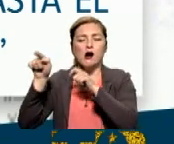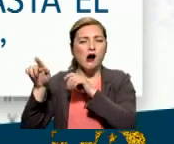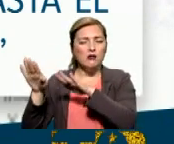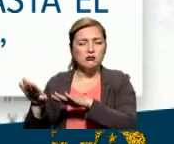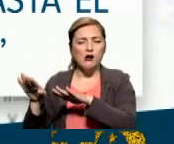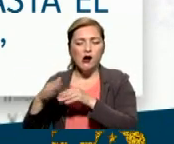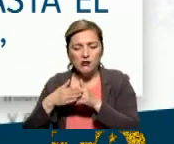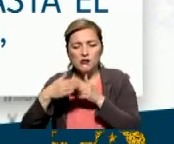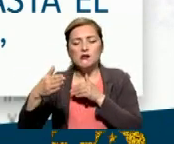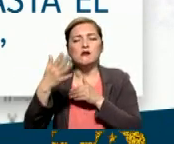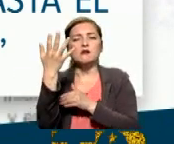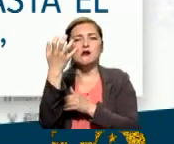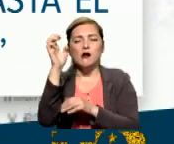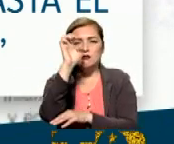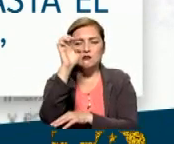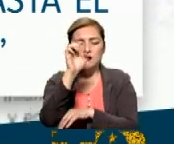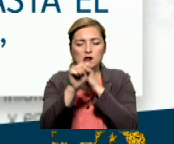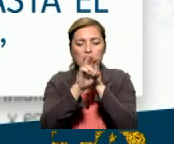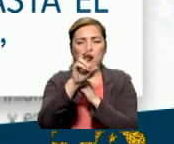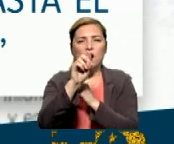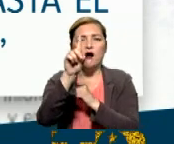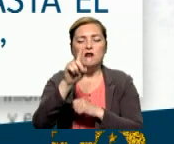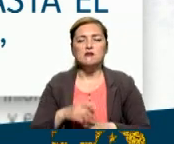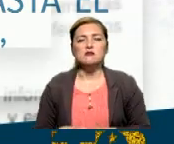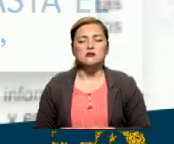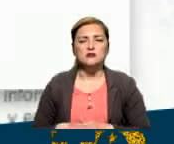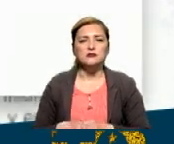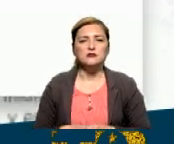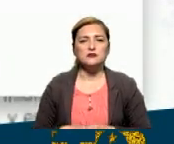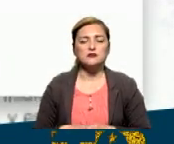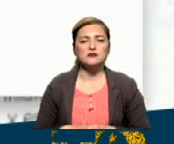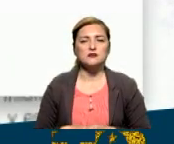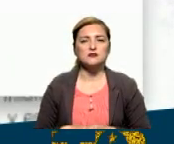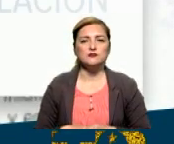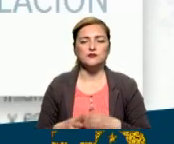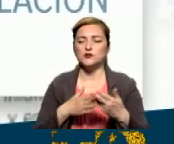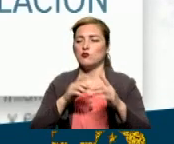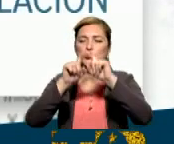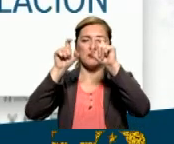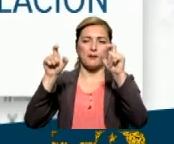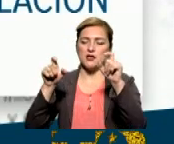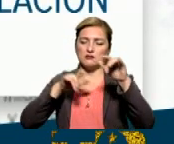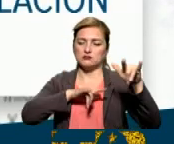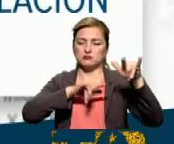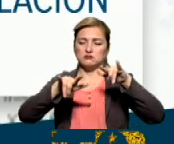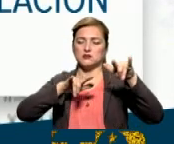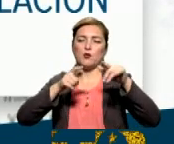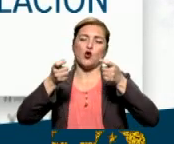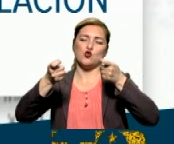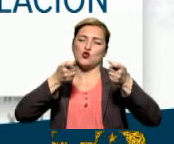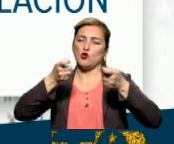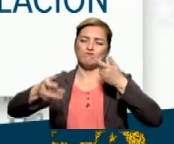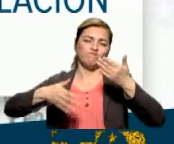deberá extenderse hasta el 15 de enero del año 2021 al menos. Sin importar la aerolínea en la que arriben al país, el control